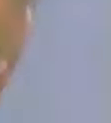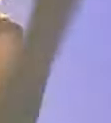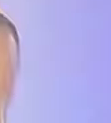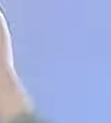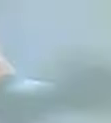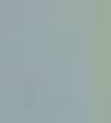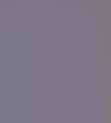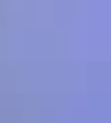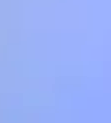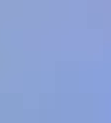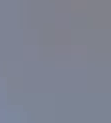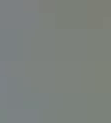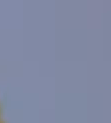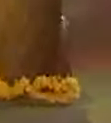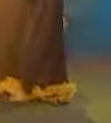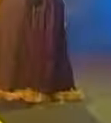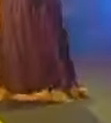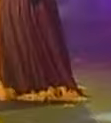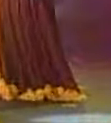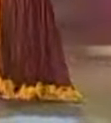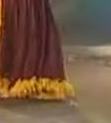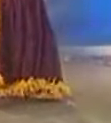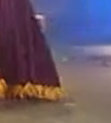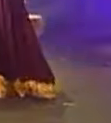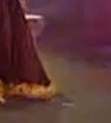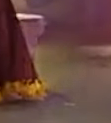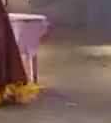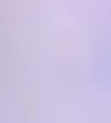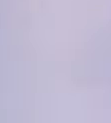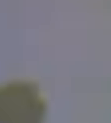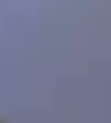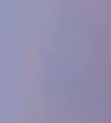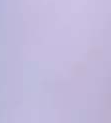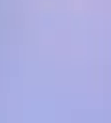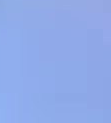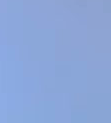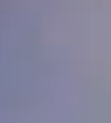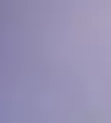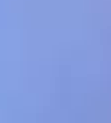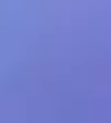Sin agua.